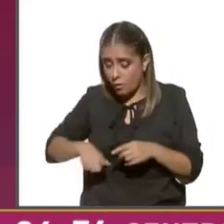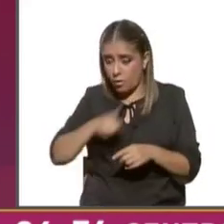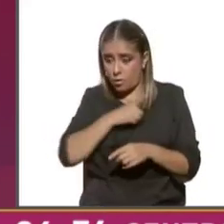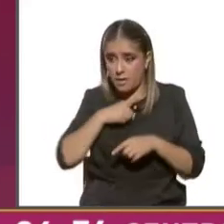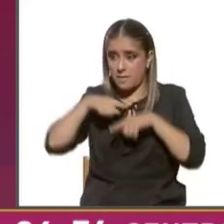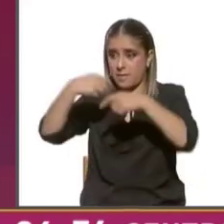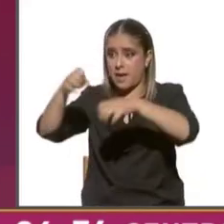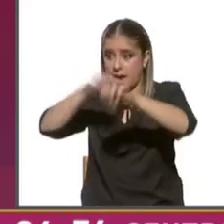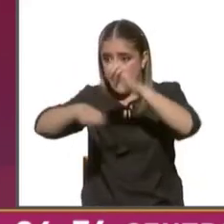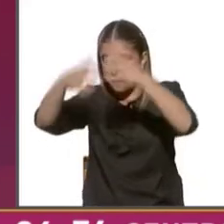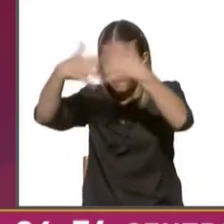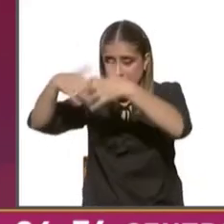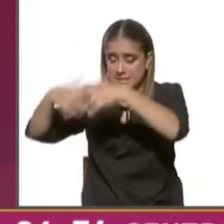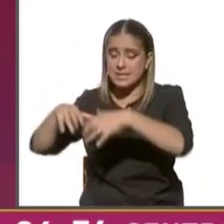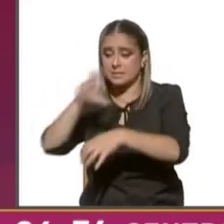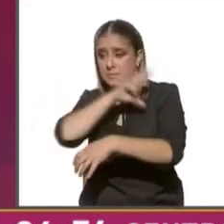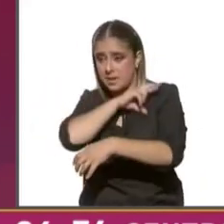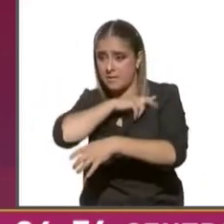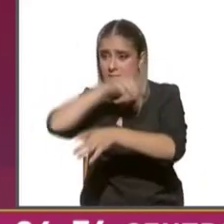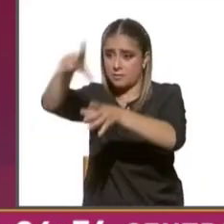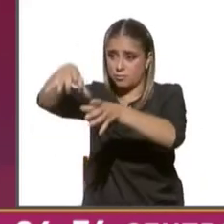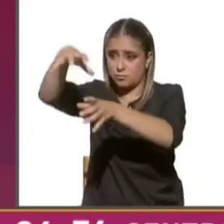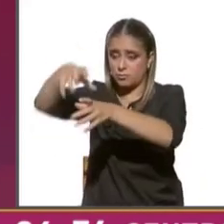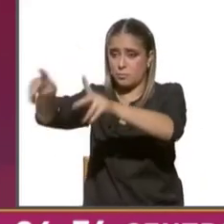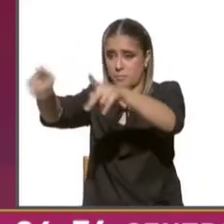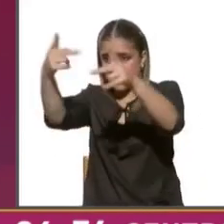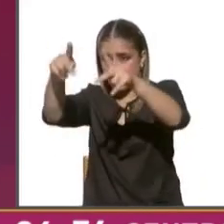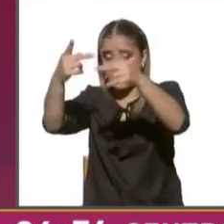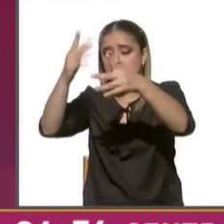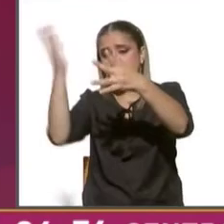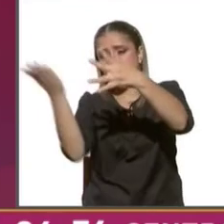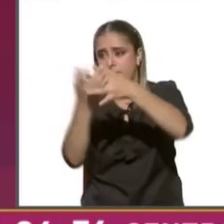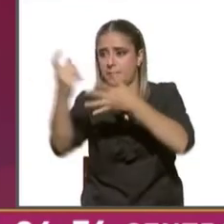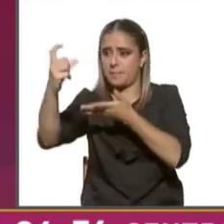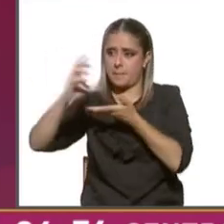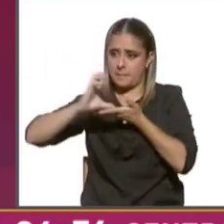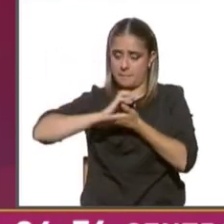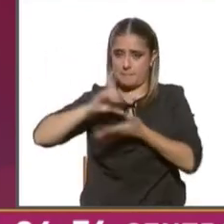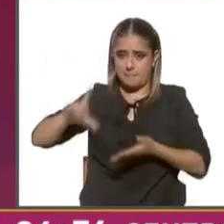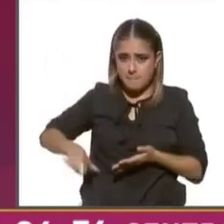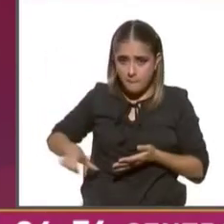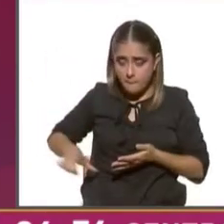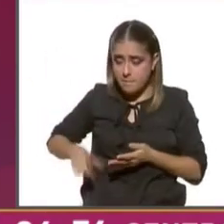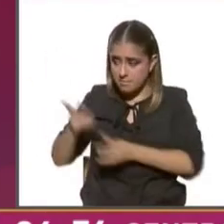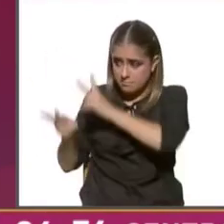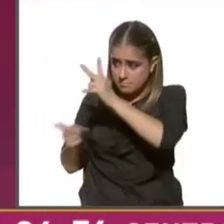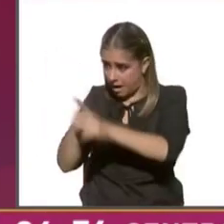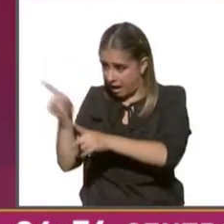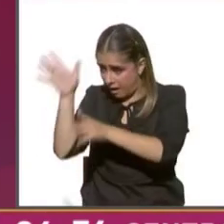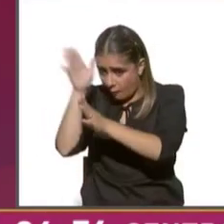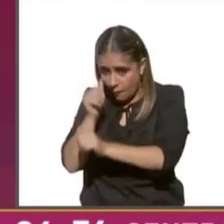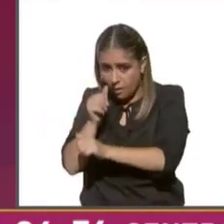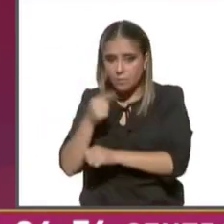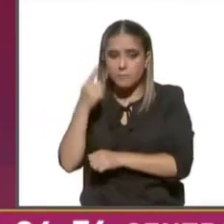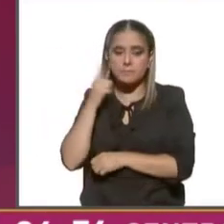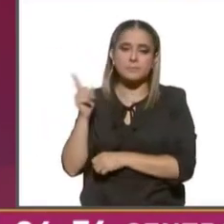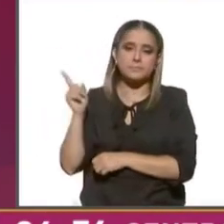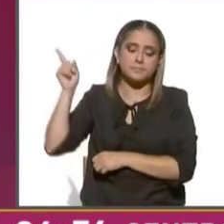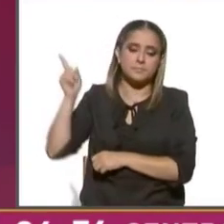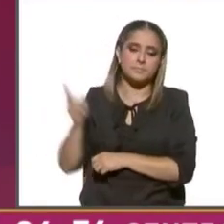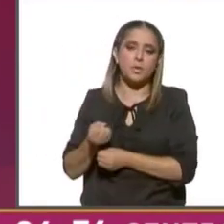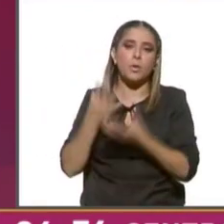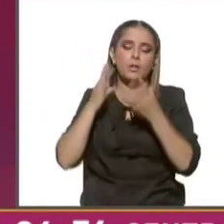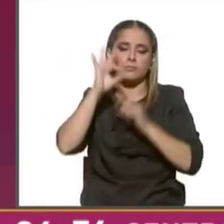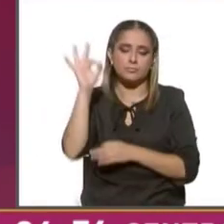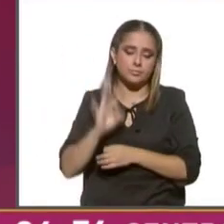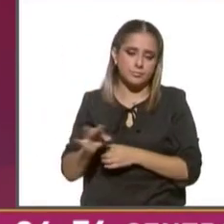parte de las utilidades. Como ves aquí, la posición también es bastante clara, 65 y 59% en octubre del